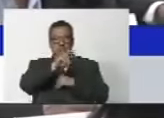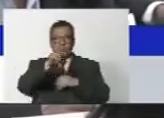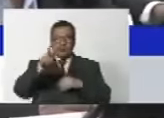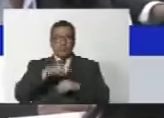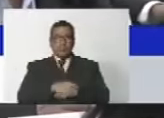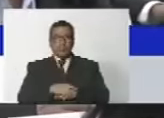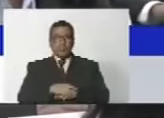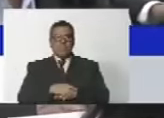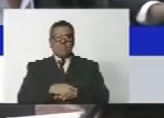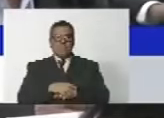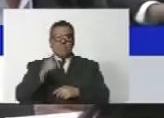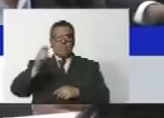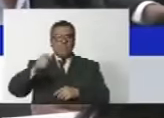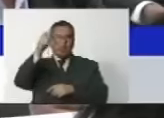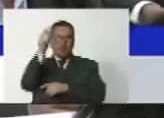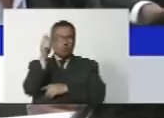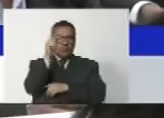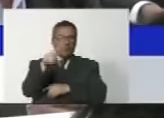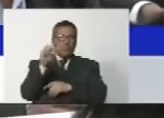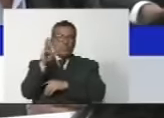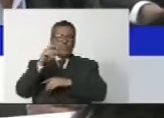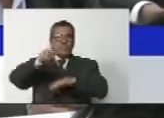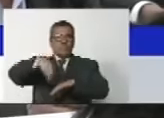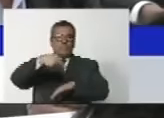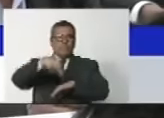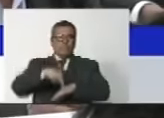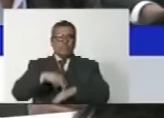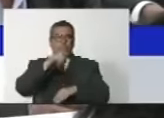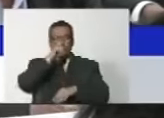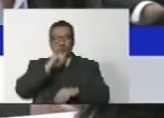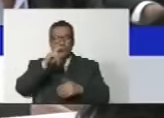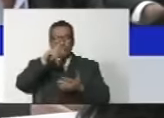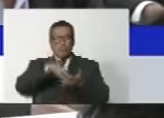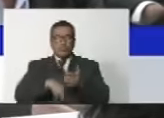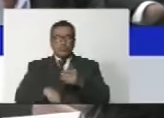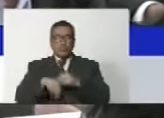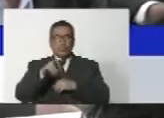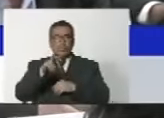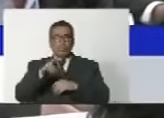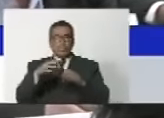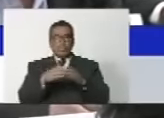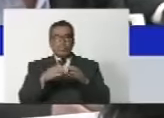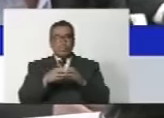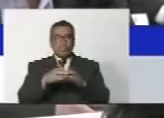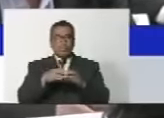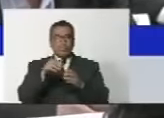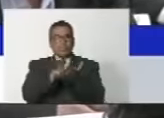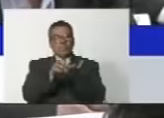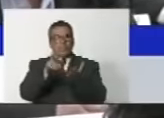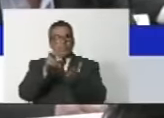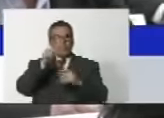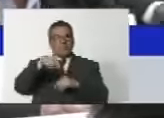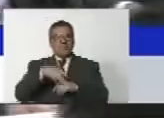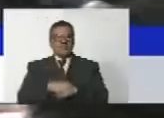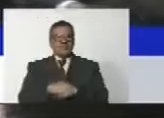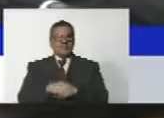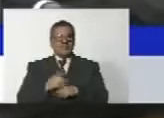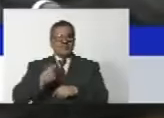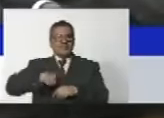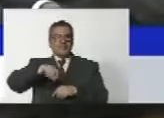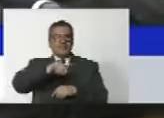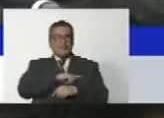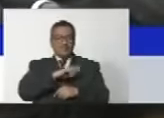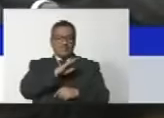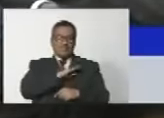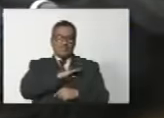2022. Diputada a la Asamblea Nacional, año 2000, por el Estado Nueva Esparta, América, por nuestra